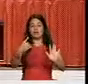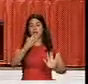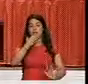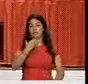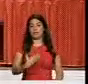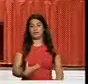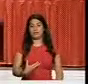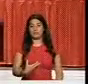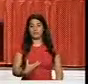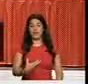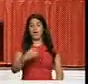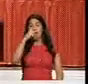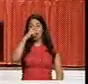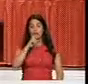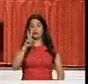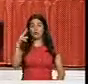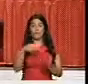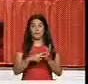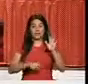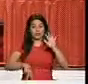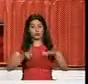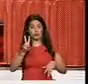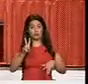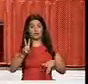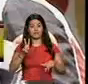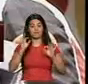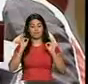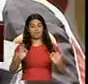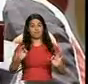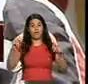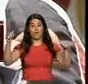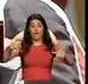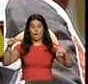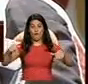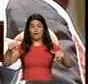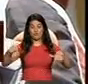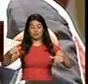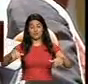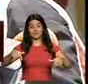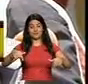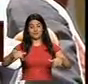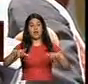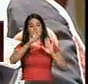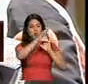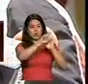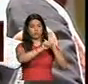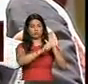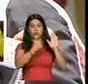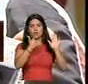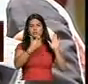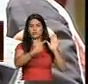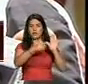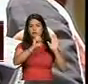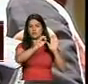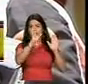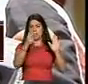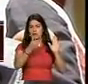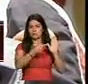diciembre del año 2012 llegó el día que constitucionalmente como está